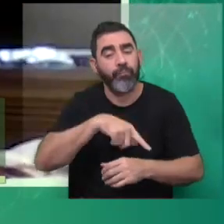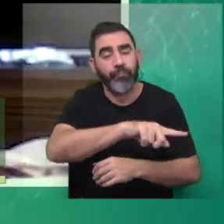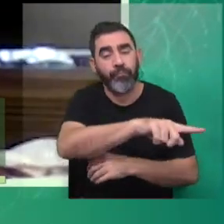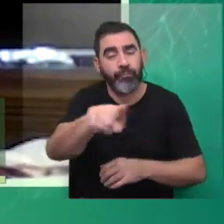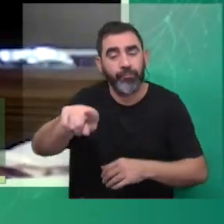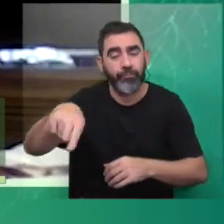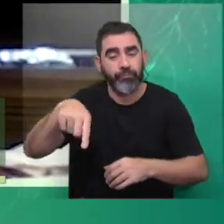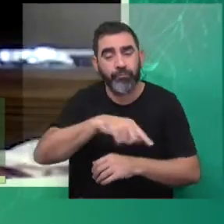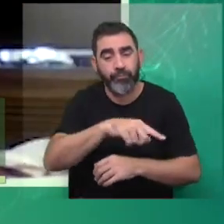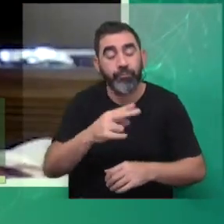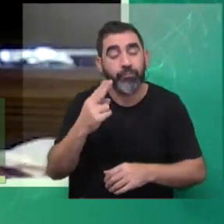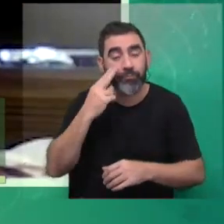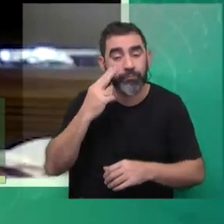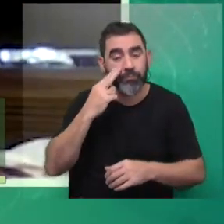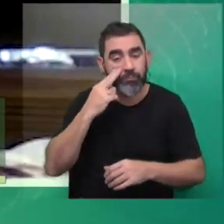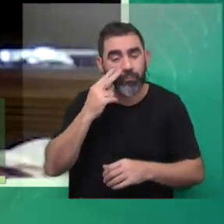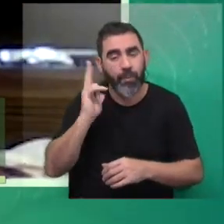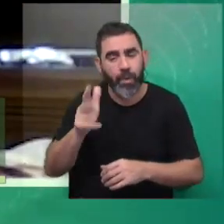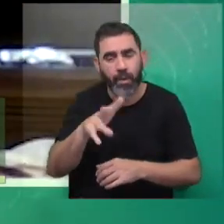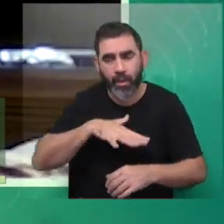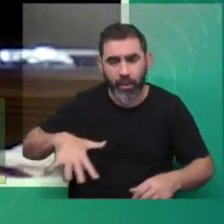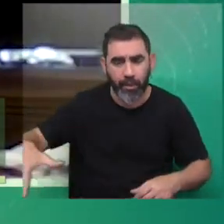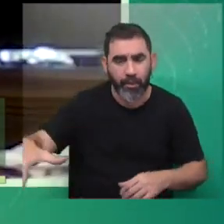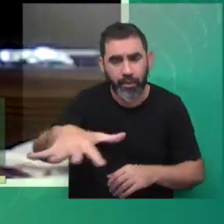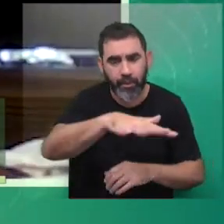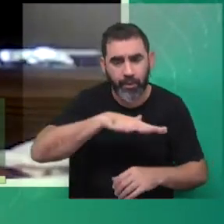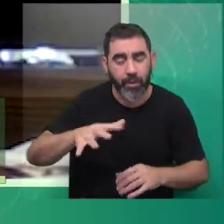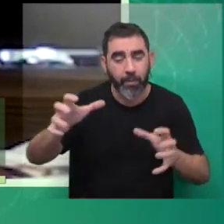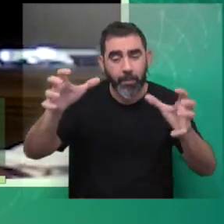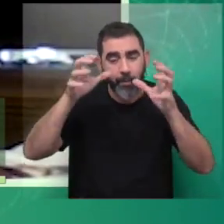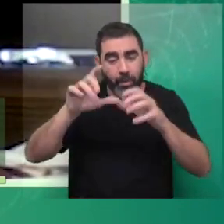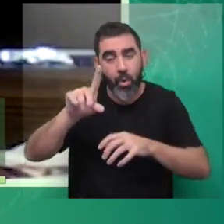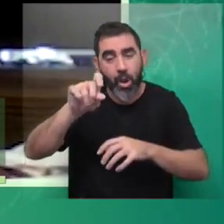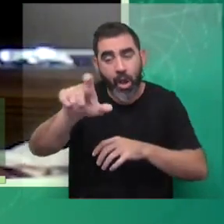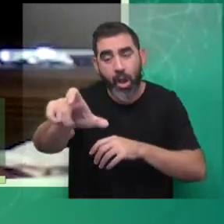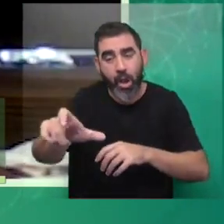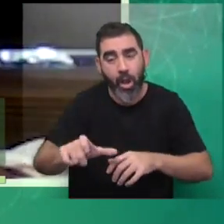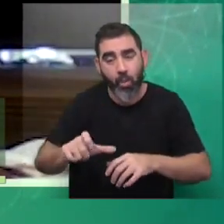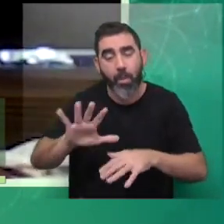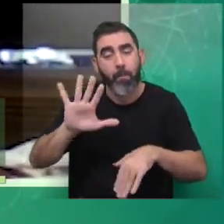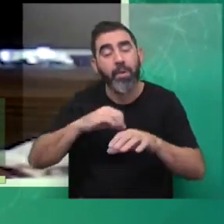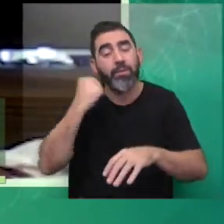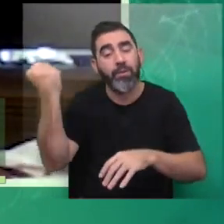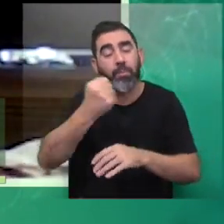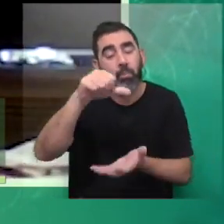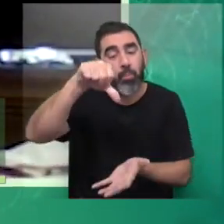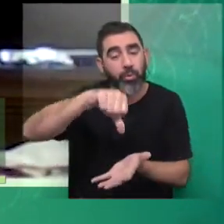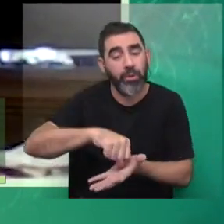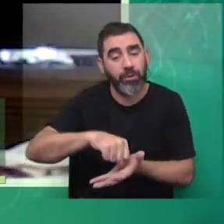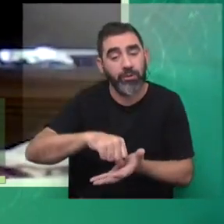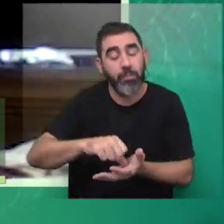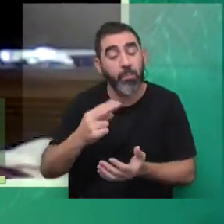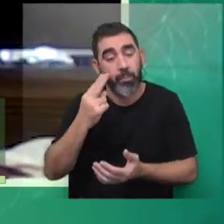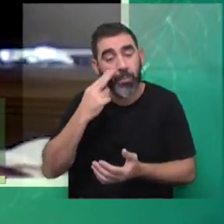Se comprometen muchas hectáreas más se pone en riesgo un acuífero uno de los más importantes del país se